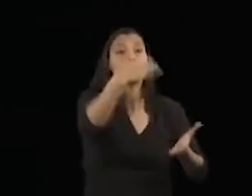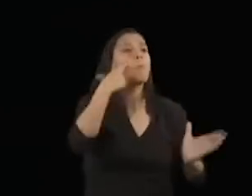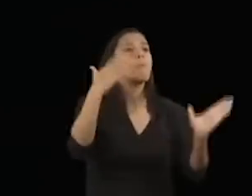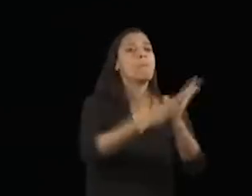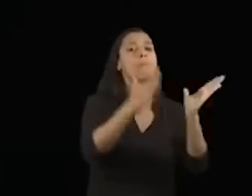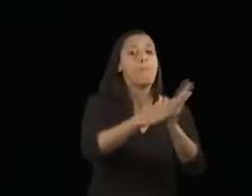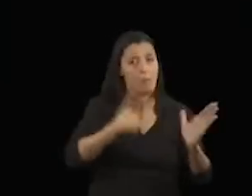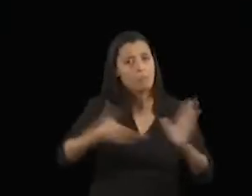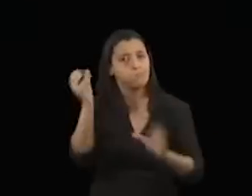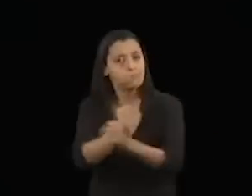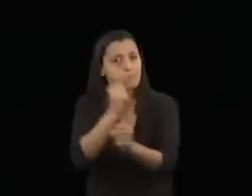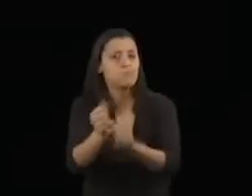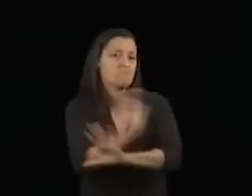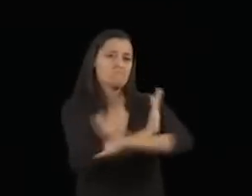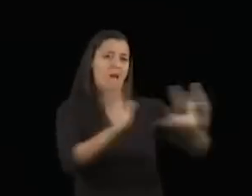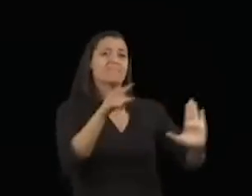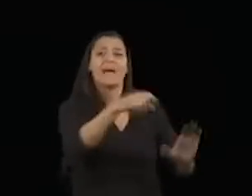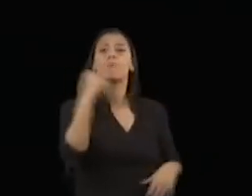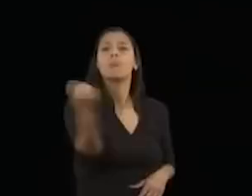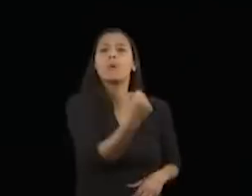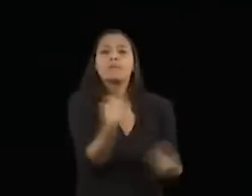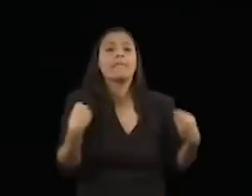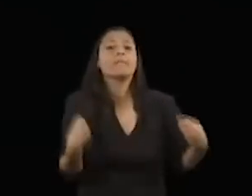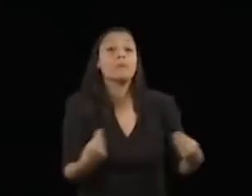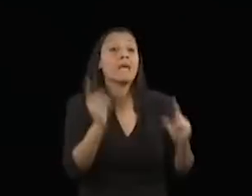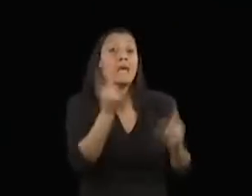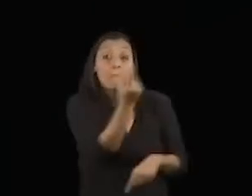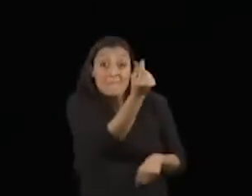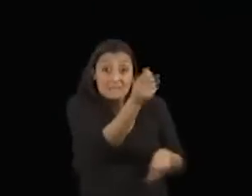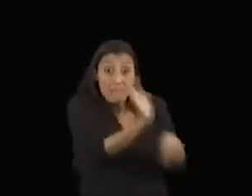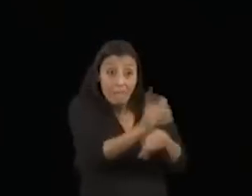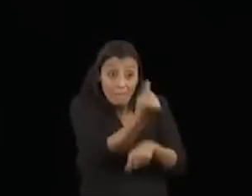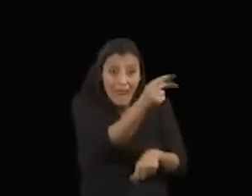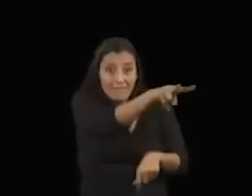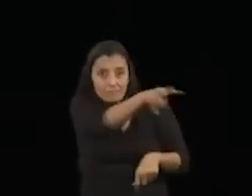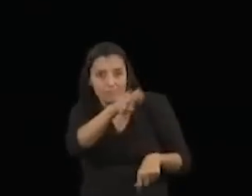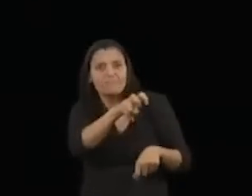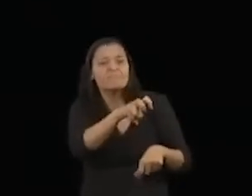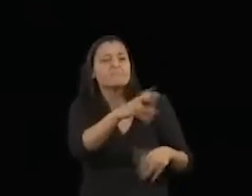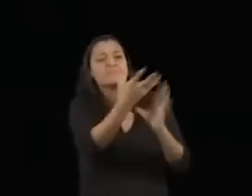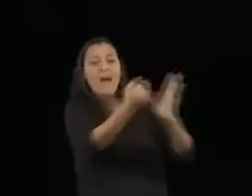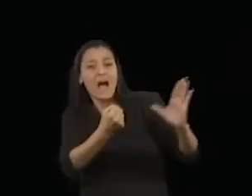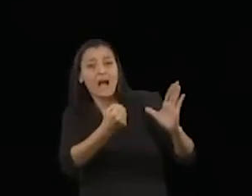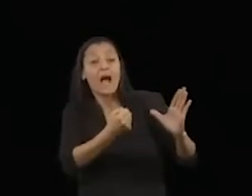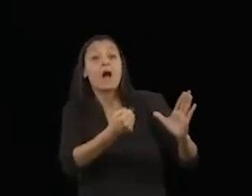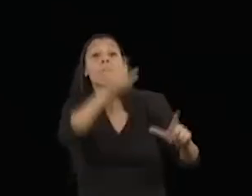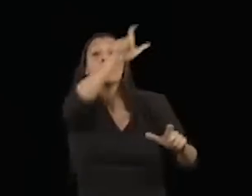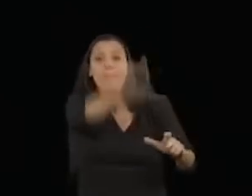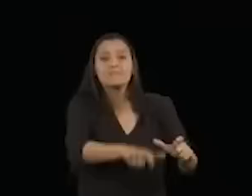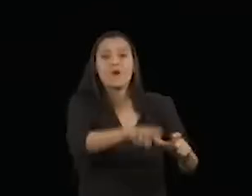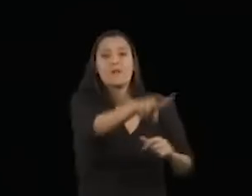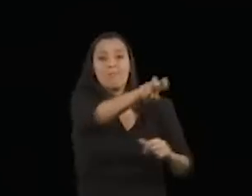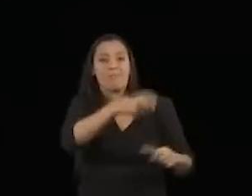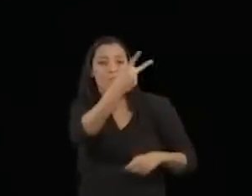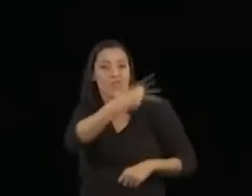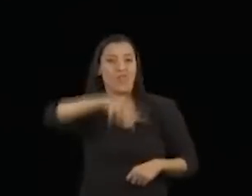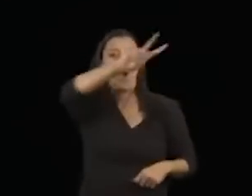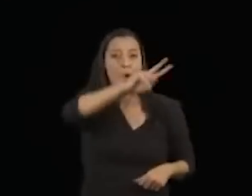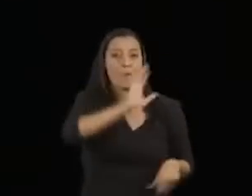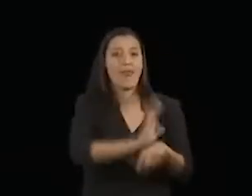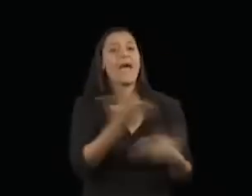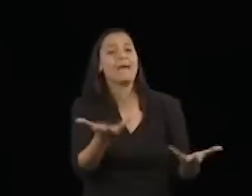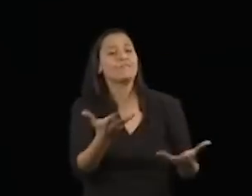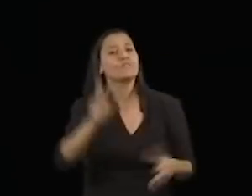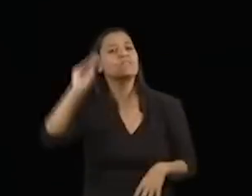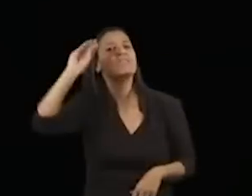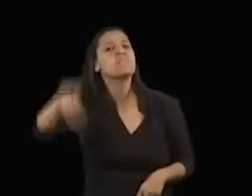Claro, ¿por qué eso es importante? Porque con la misma plata le llegaba a la gente el doble de dinero. ¿Y quiénes creen